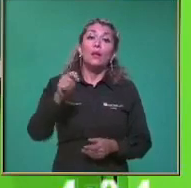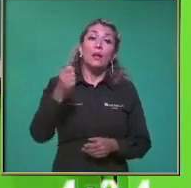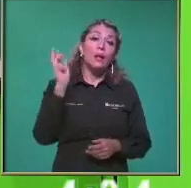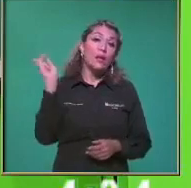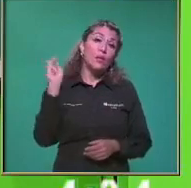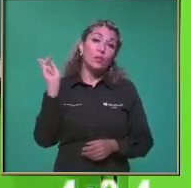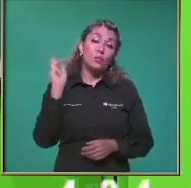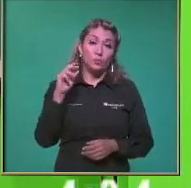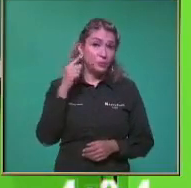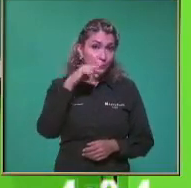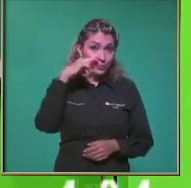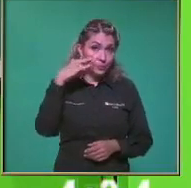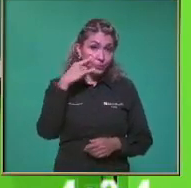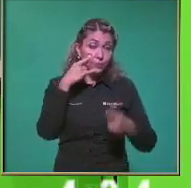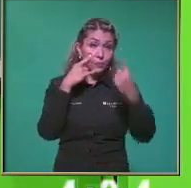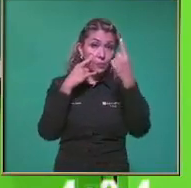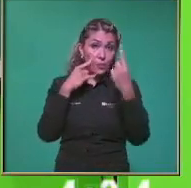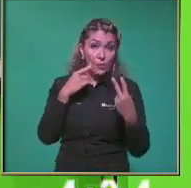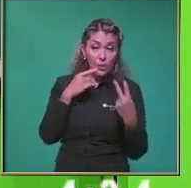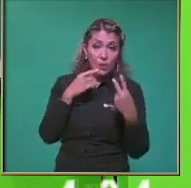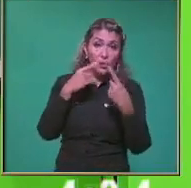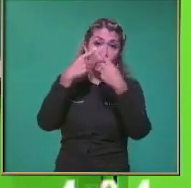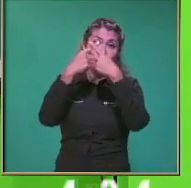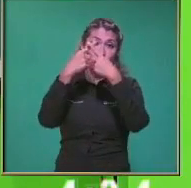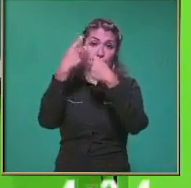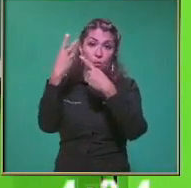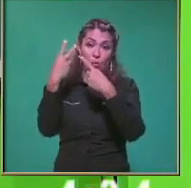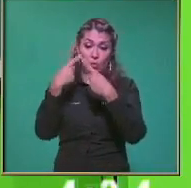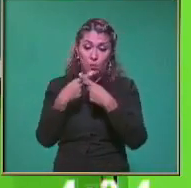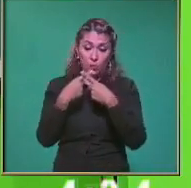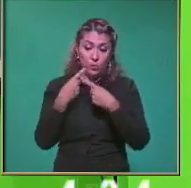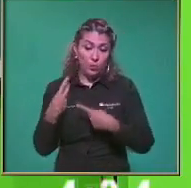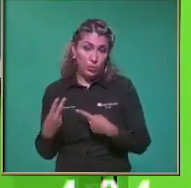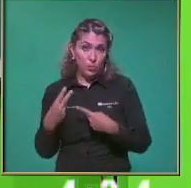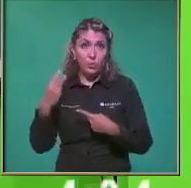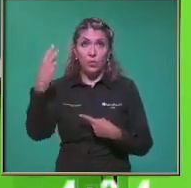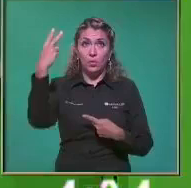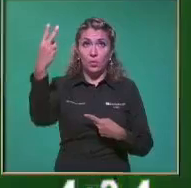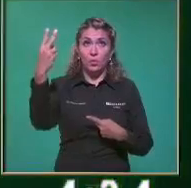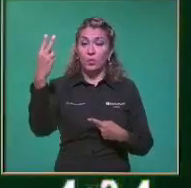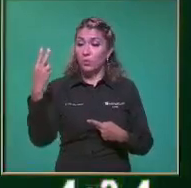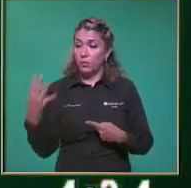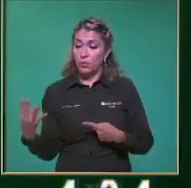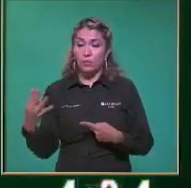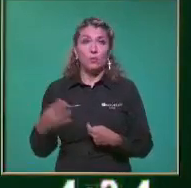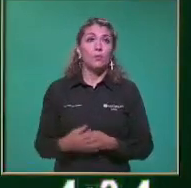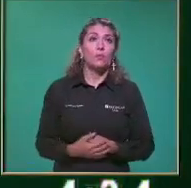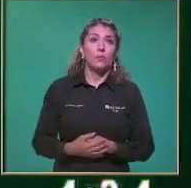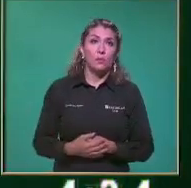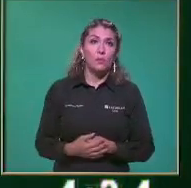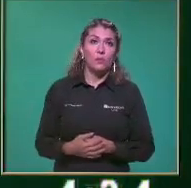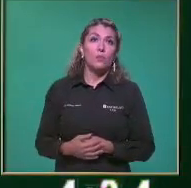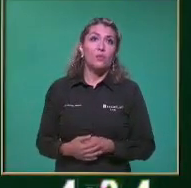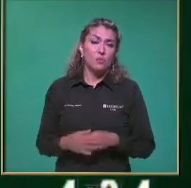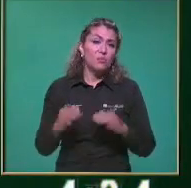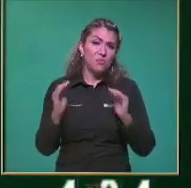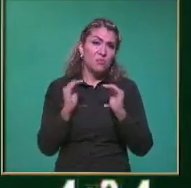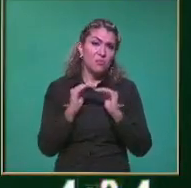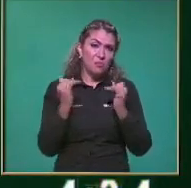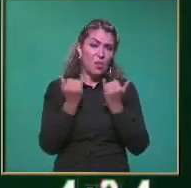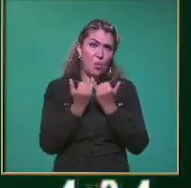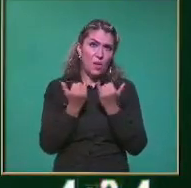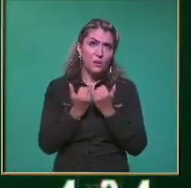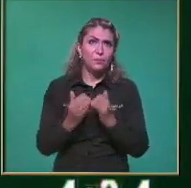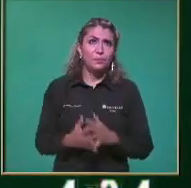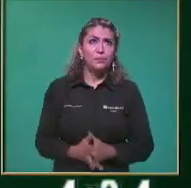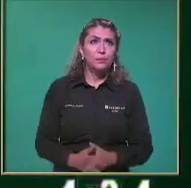ven, pero tengo un medio, lo multiplico por dos, tanto arriba como abajo, y me quedan dos cuartos. Ahí estoy demostrando que sí son fracciones